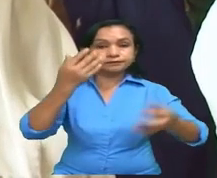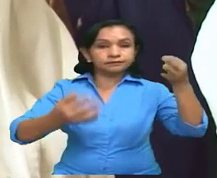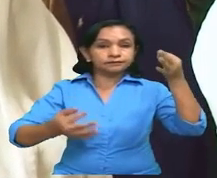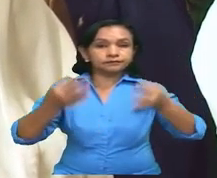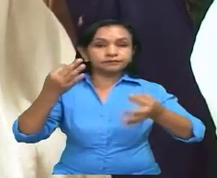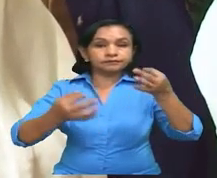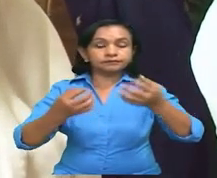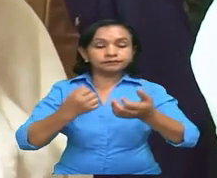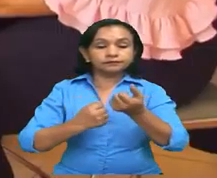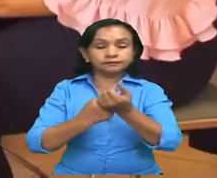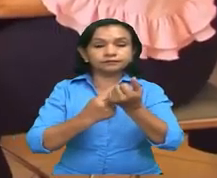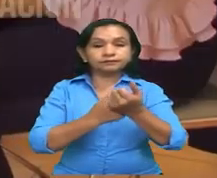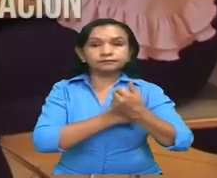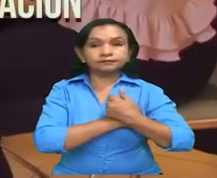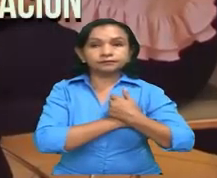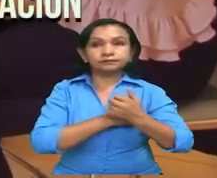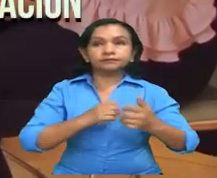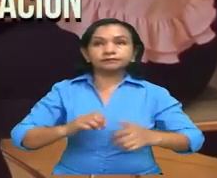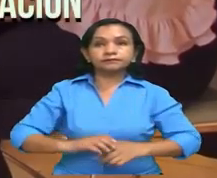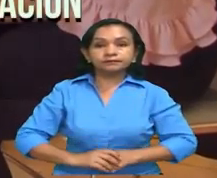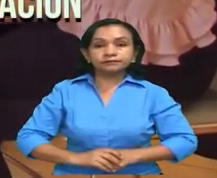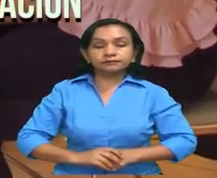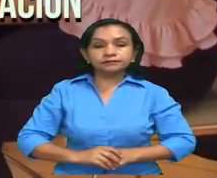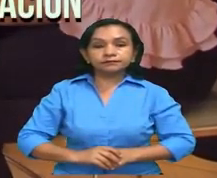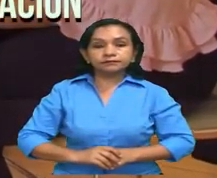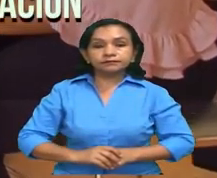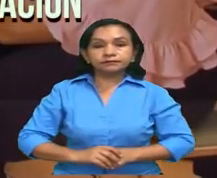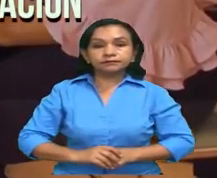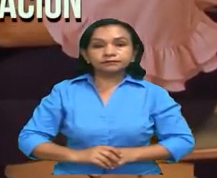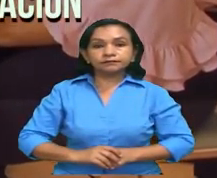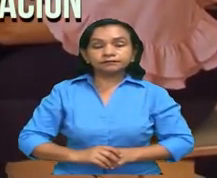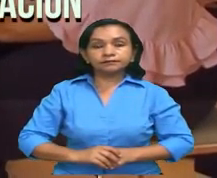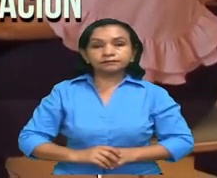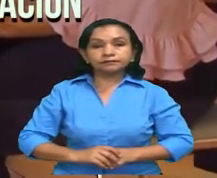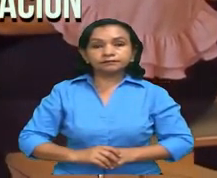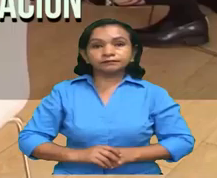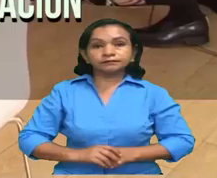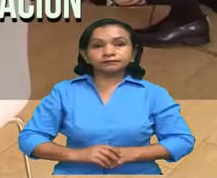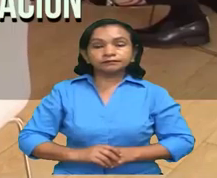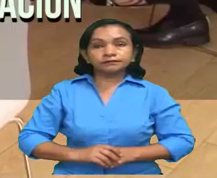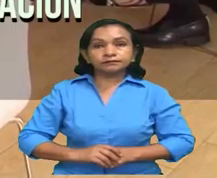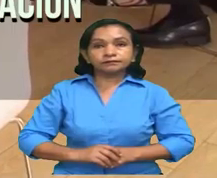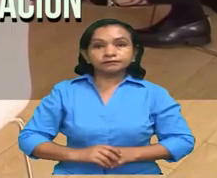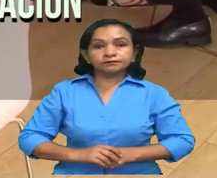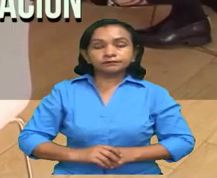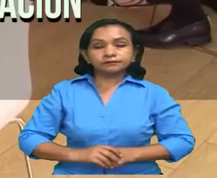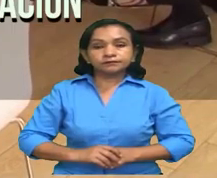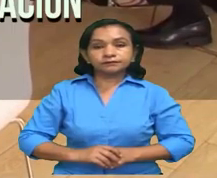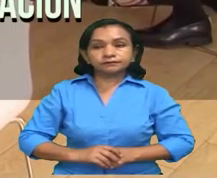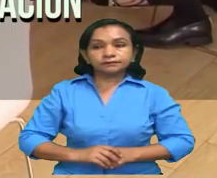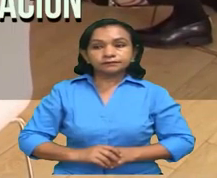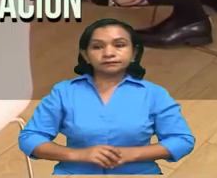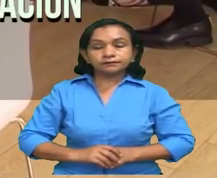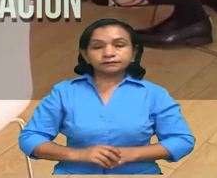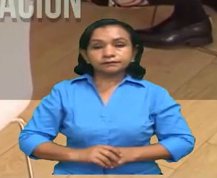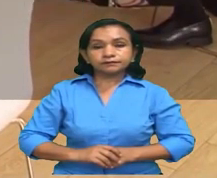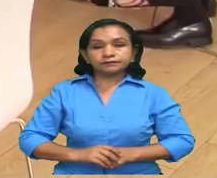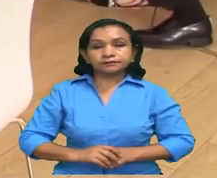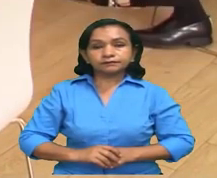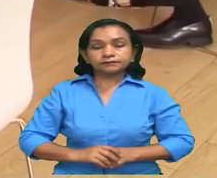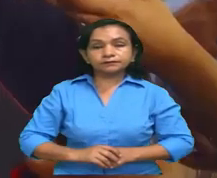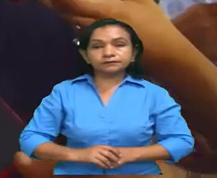que goce de la seguridad, de la tranquilidad, de la paz, del espíritu, de la alegría, de la construcción de